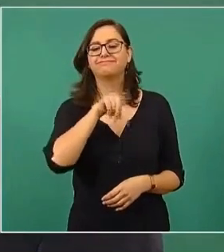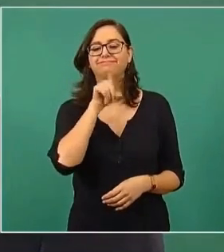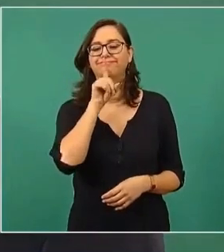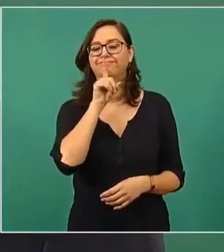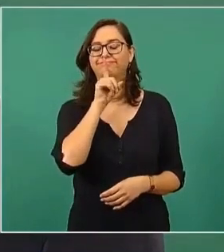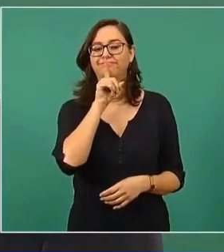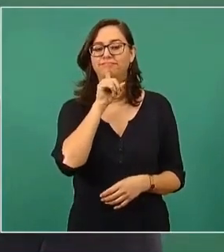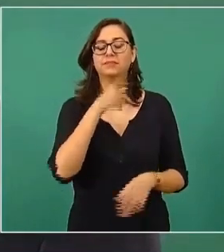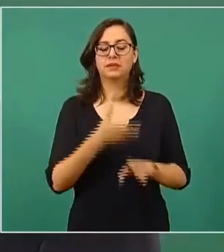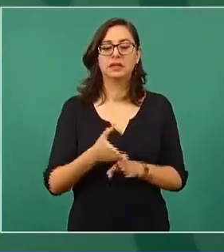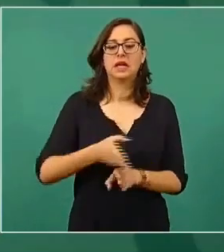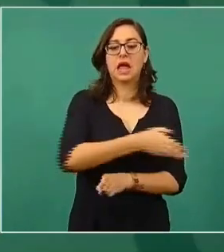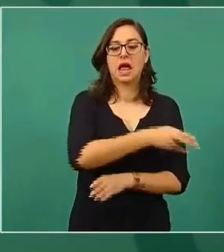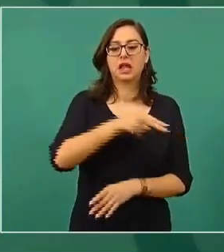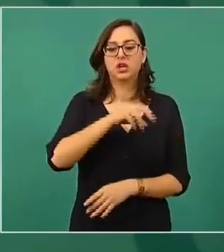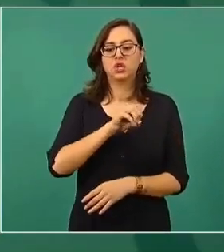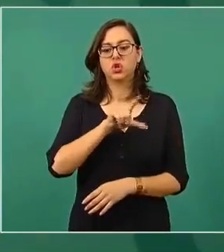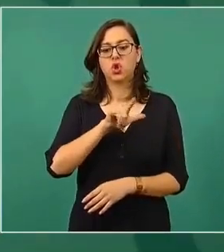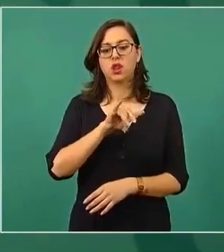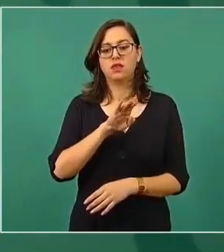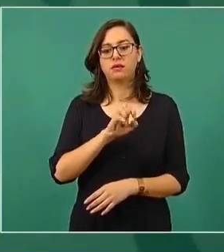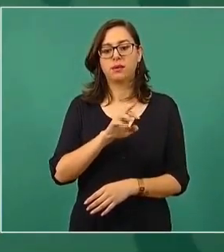en el periodo neoliberal,